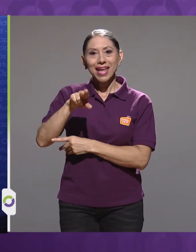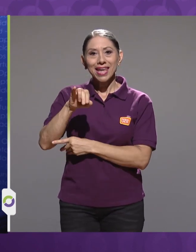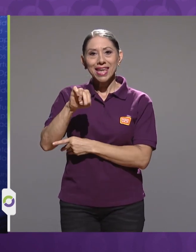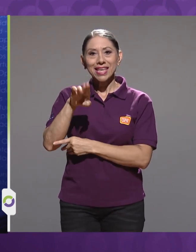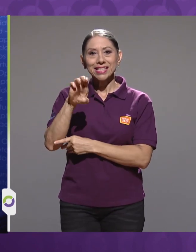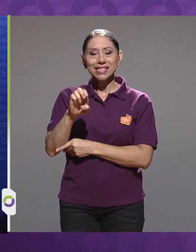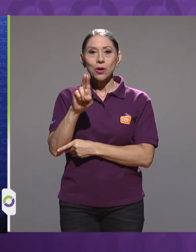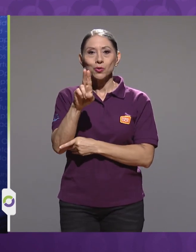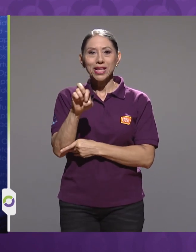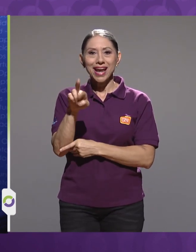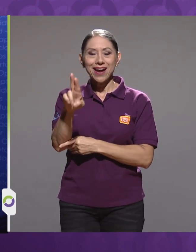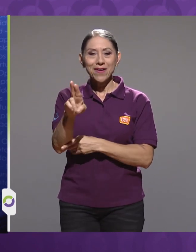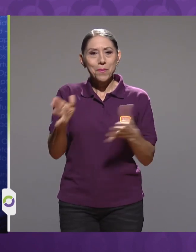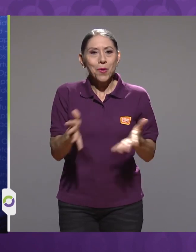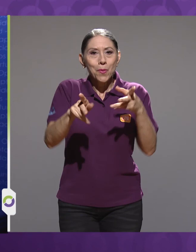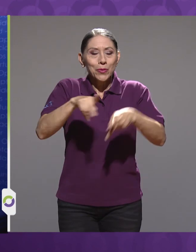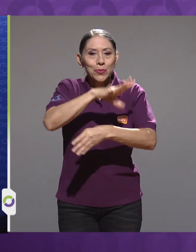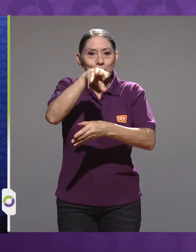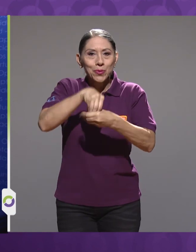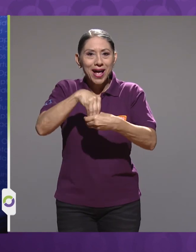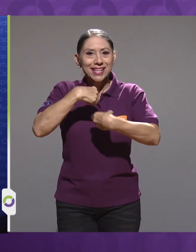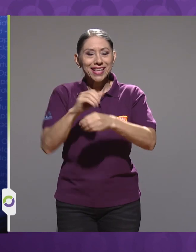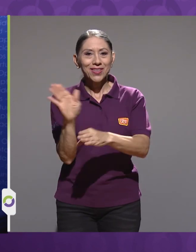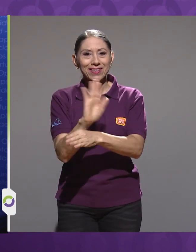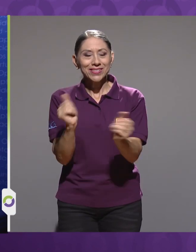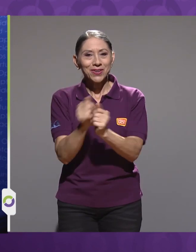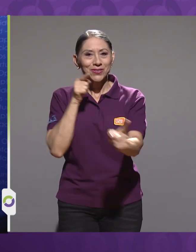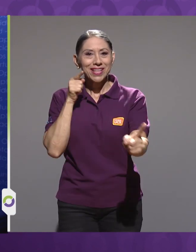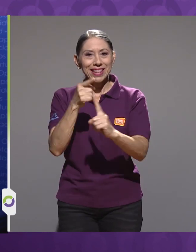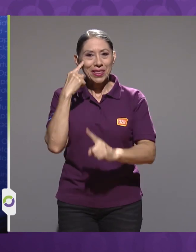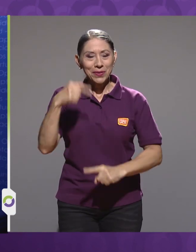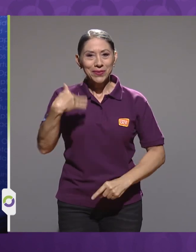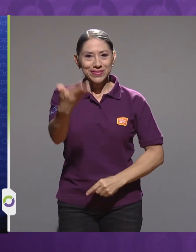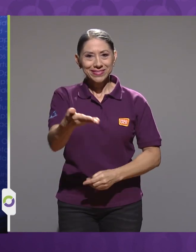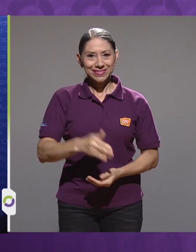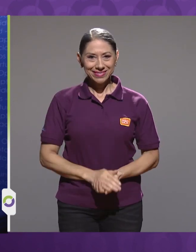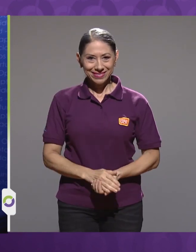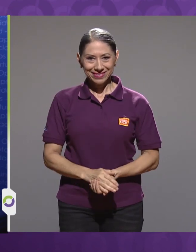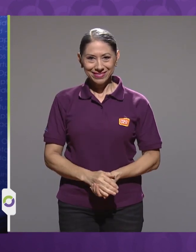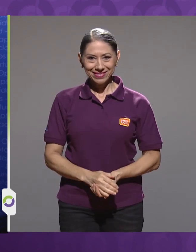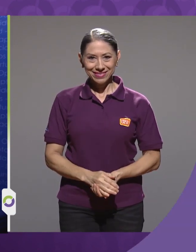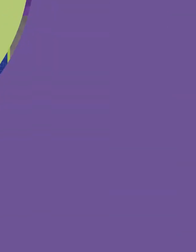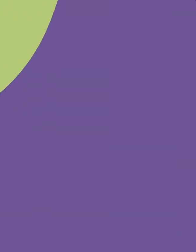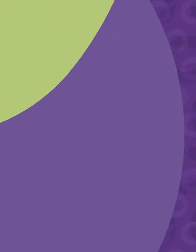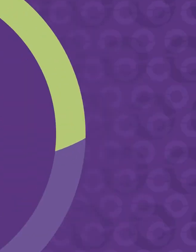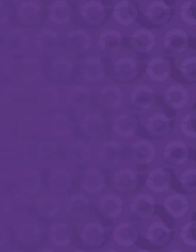En 15 UCR promovemos la inclusión haciendo televisión con sentido. Hasta la próxima.